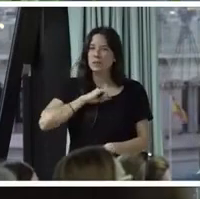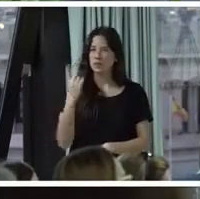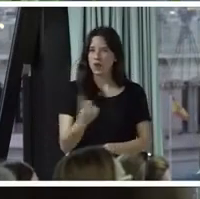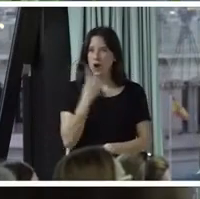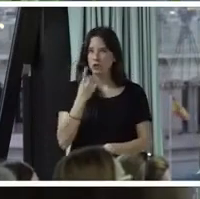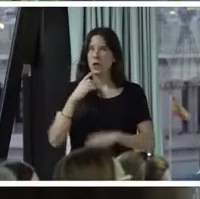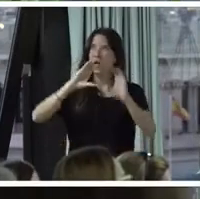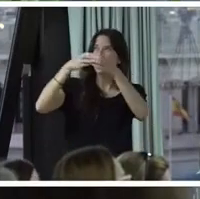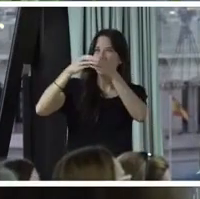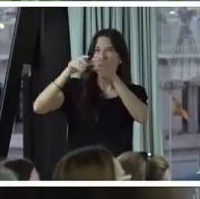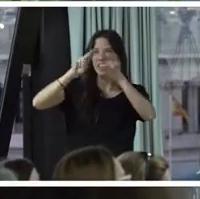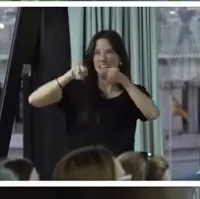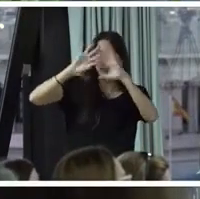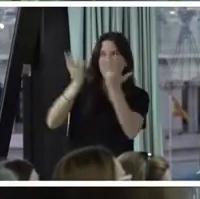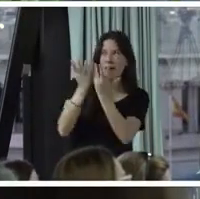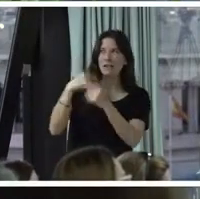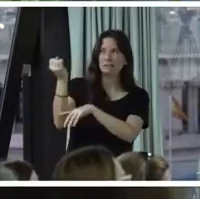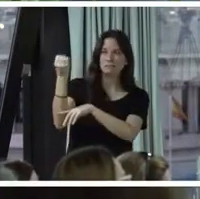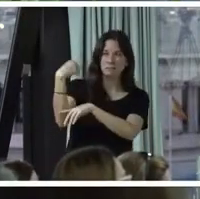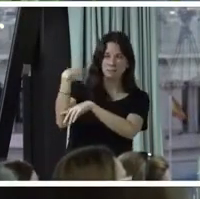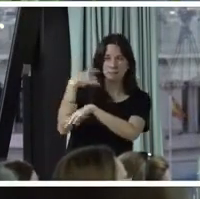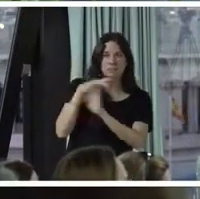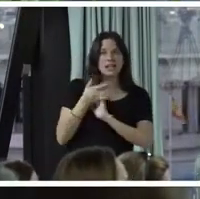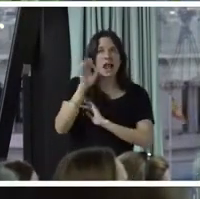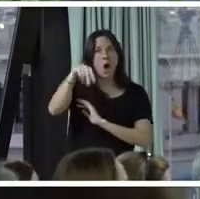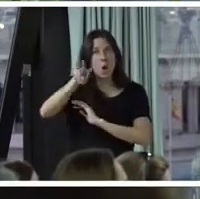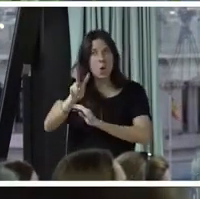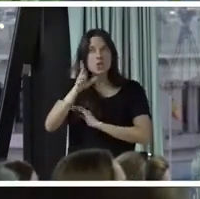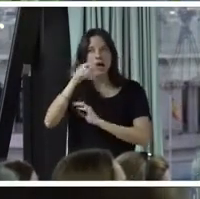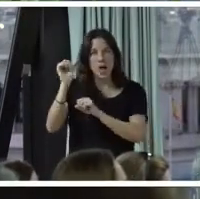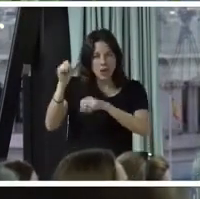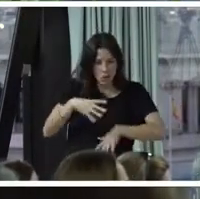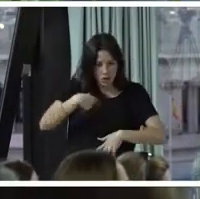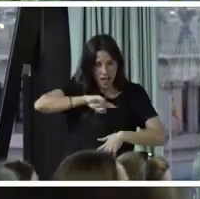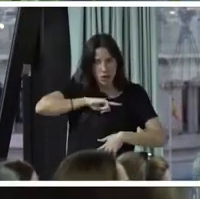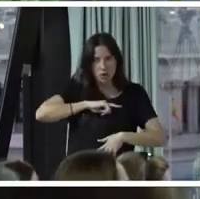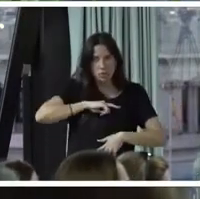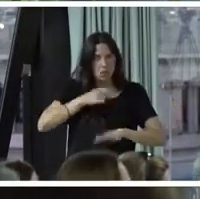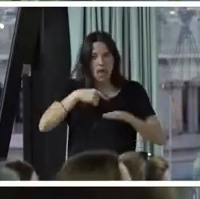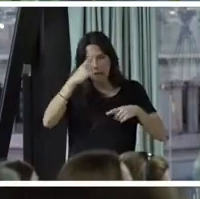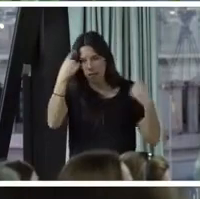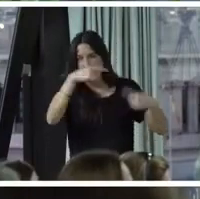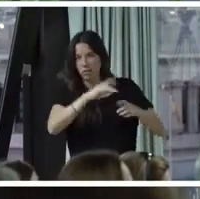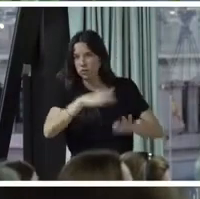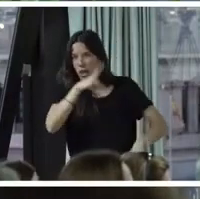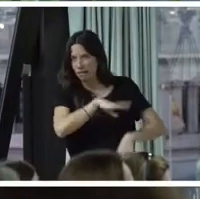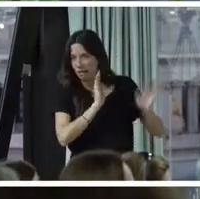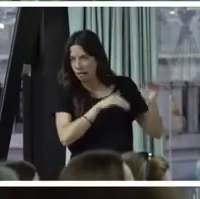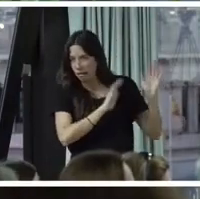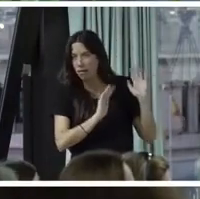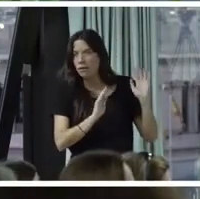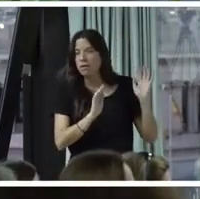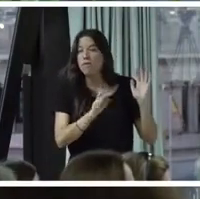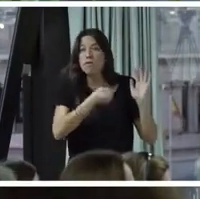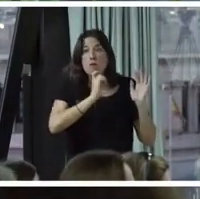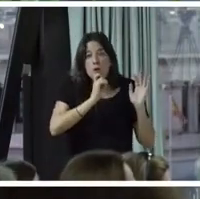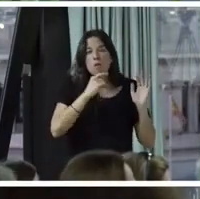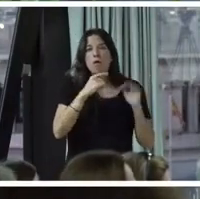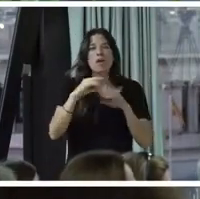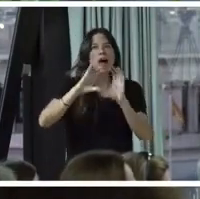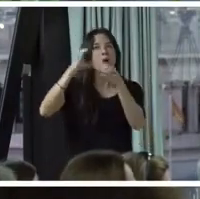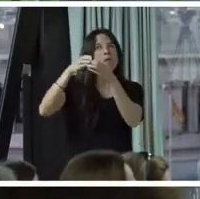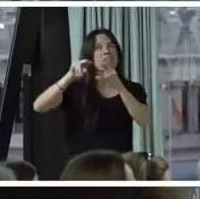internacional las Naciones Unidas nos han abandonado a nuestra propia suerte con el beneplácito de la